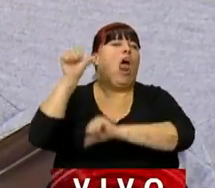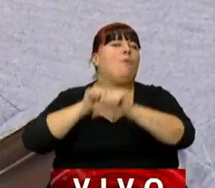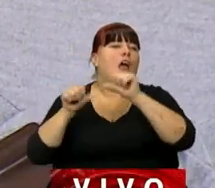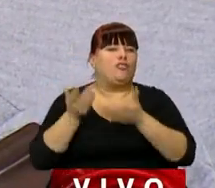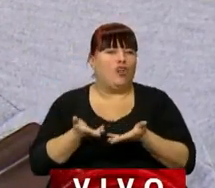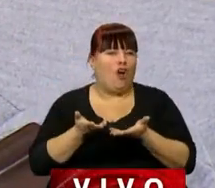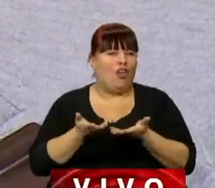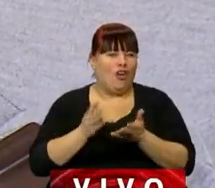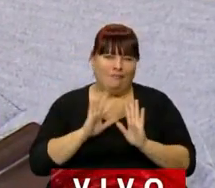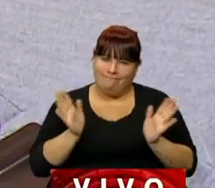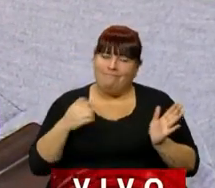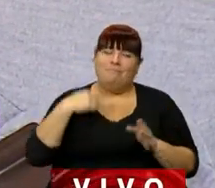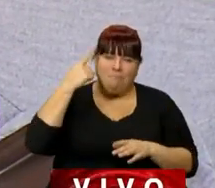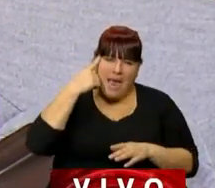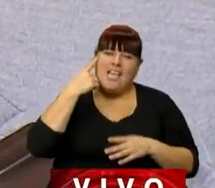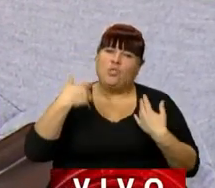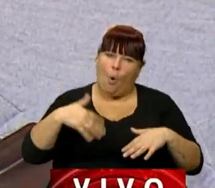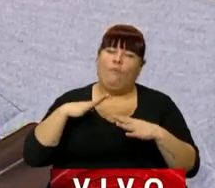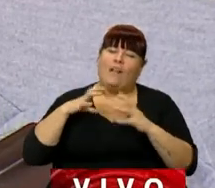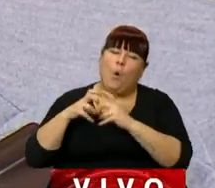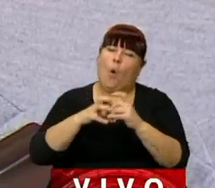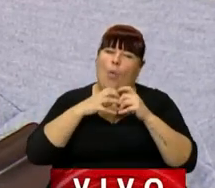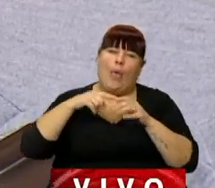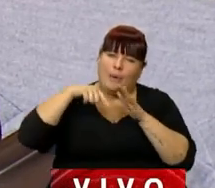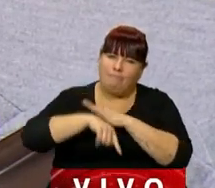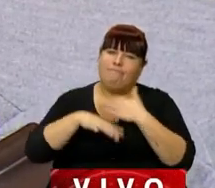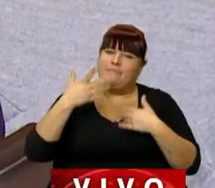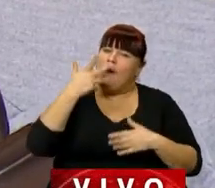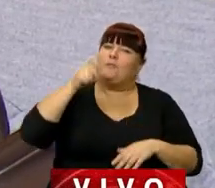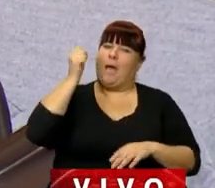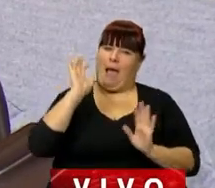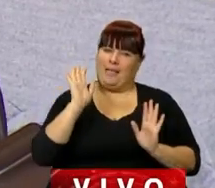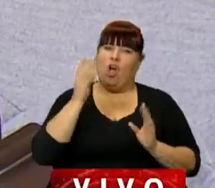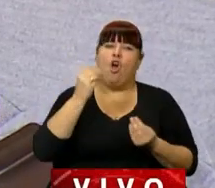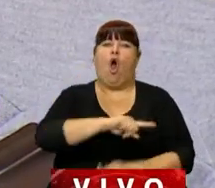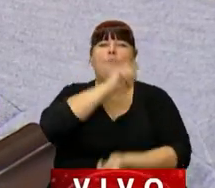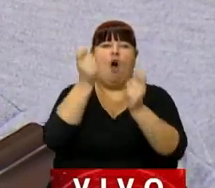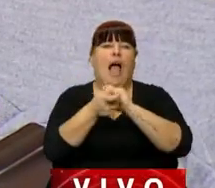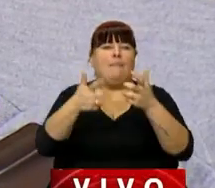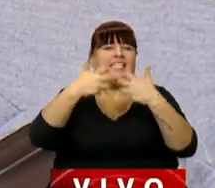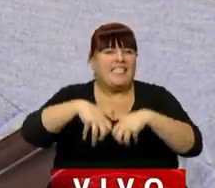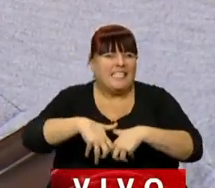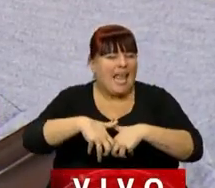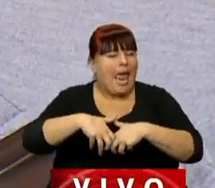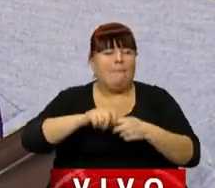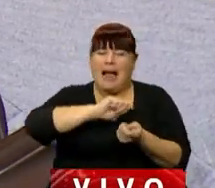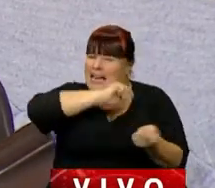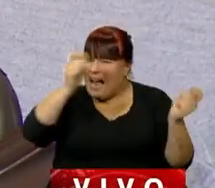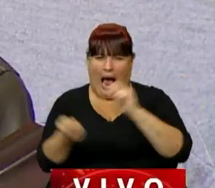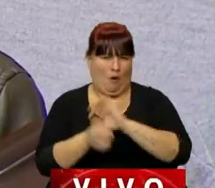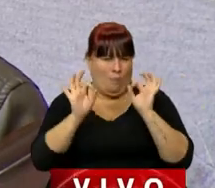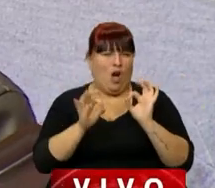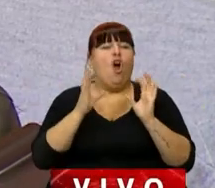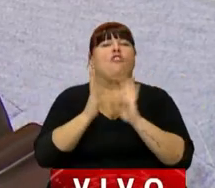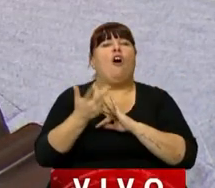laboratorios creemos que hay una gran discusión por hacer ahí es la discusión que nos gusta cómo transformar este sistema de raíz y como el